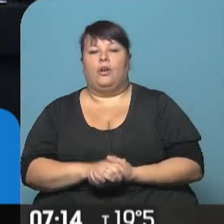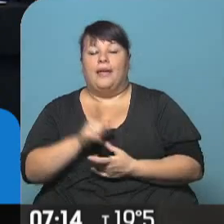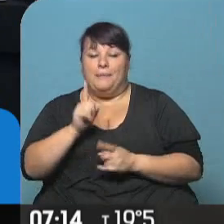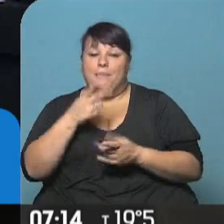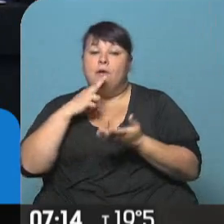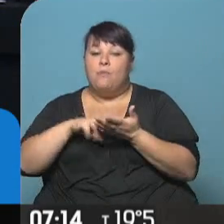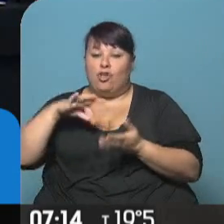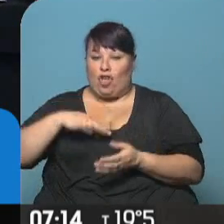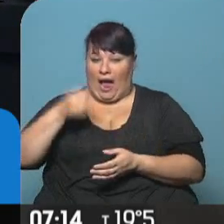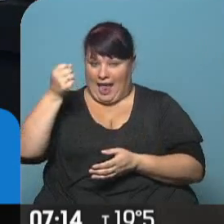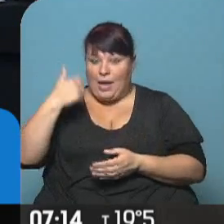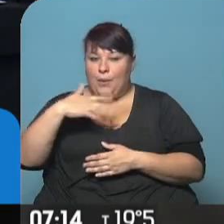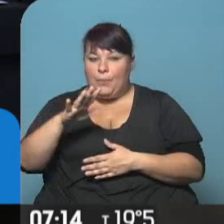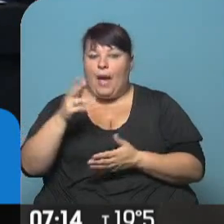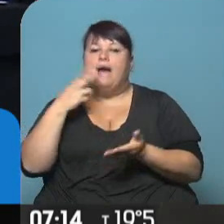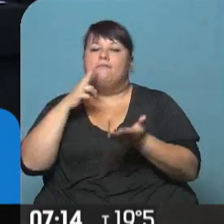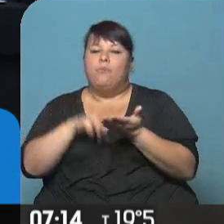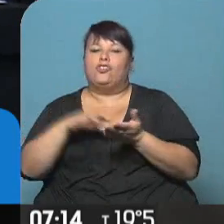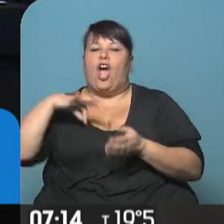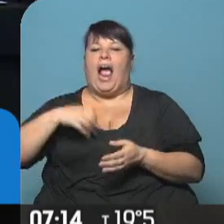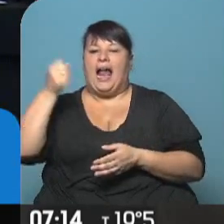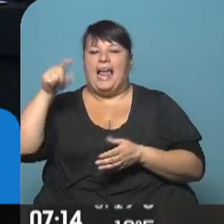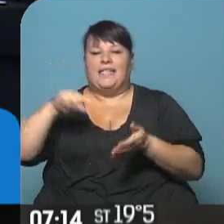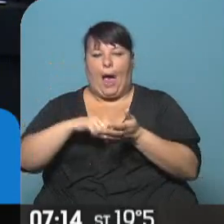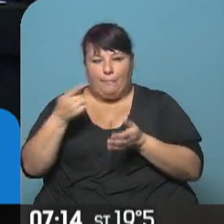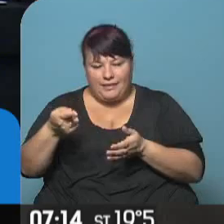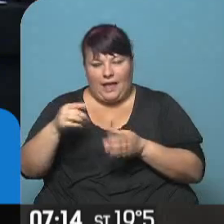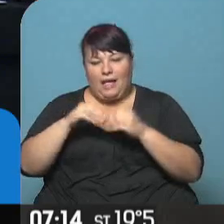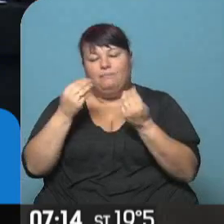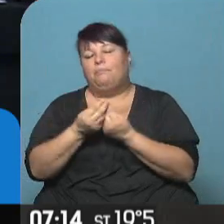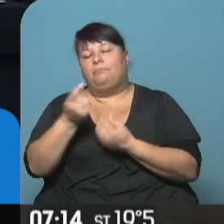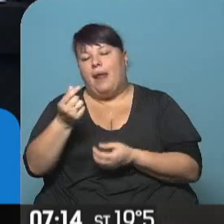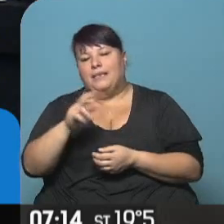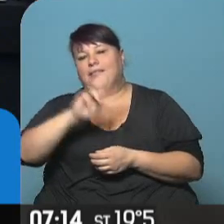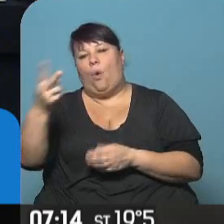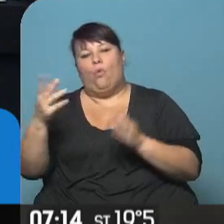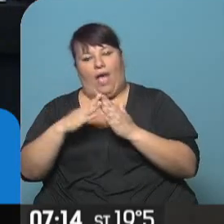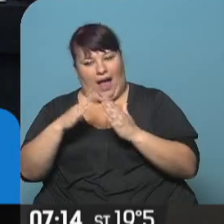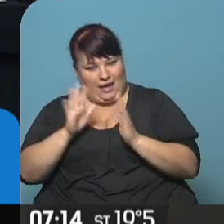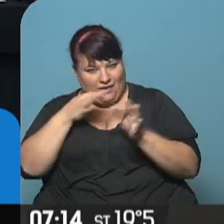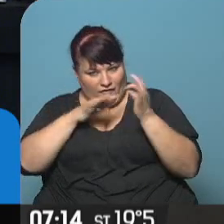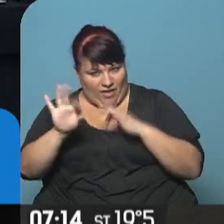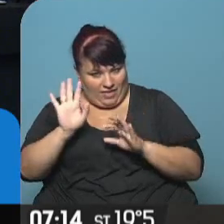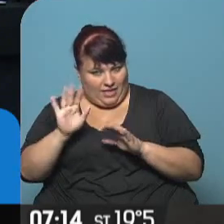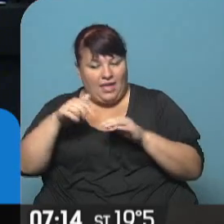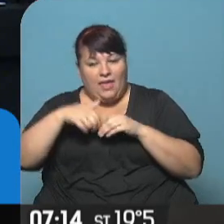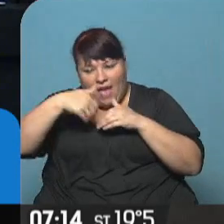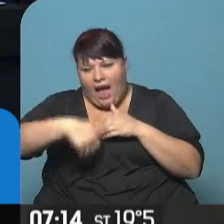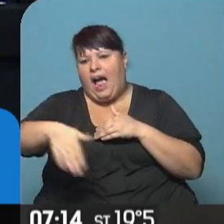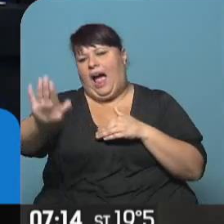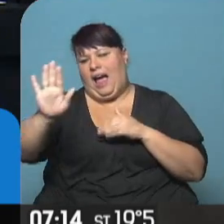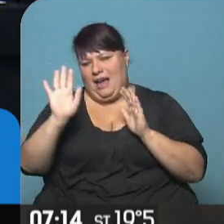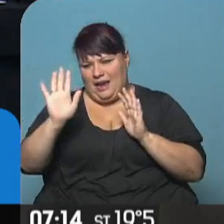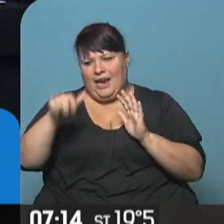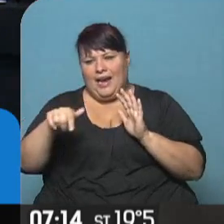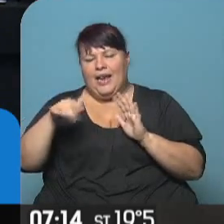impuesto a las ganancias. Lo que vamos a hacer es gravar las ganancias de capital por la venta de una segunda vivienda de aquí en adelante. Es decir,